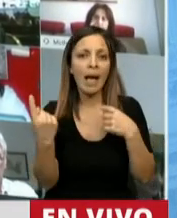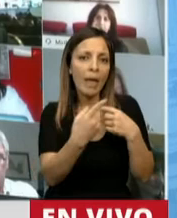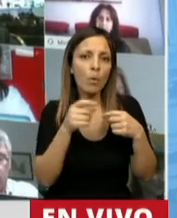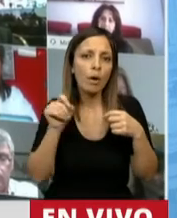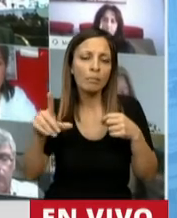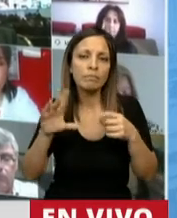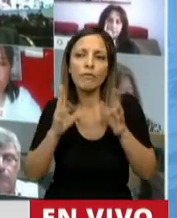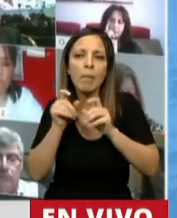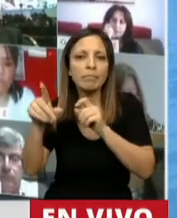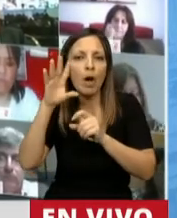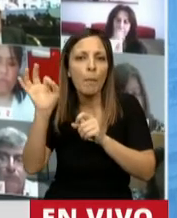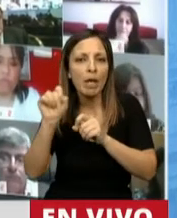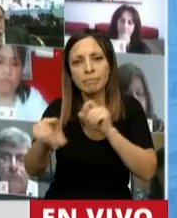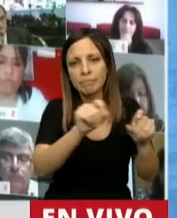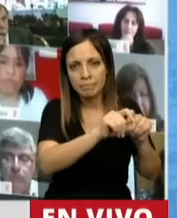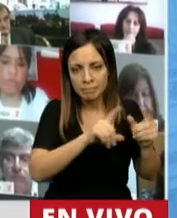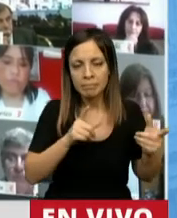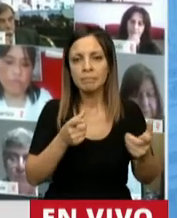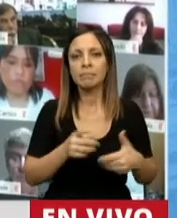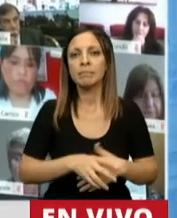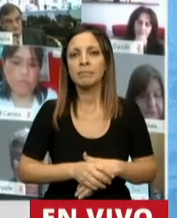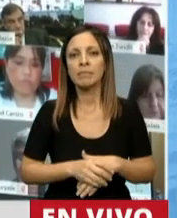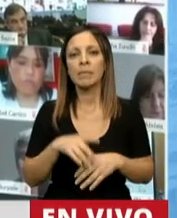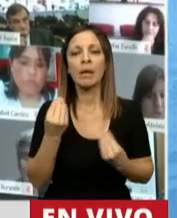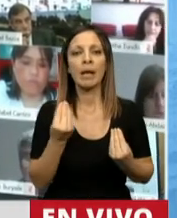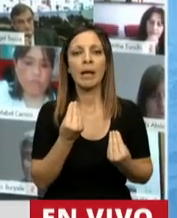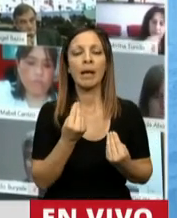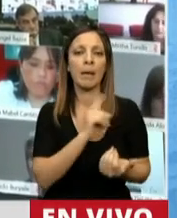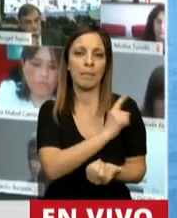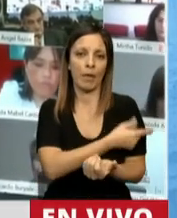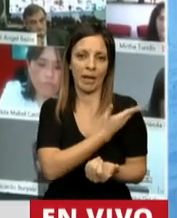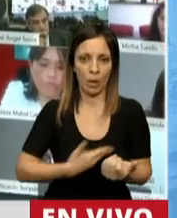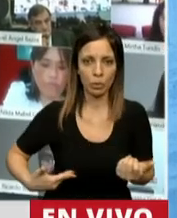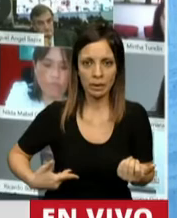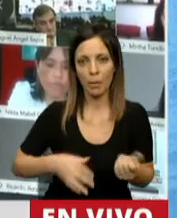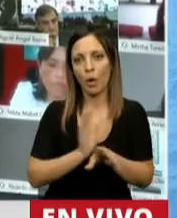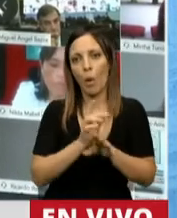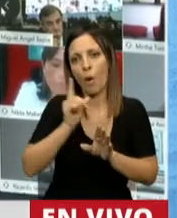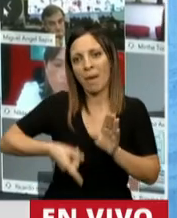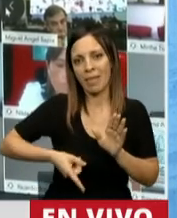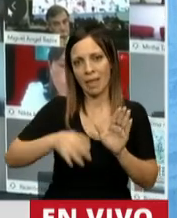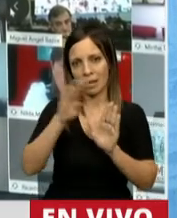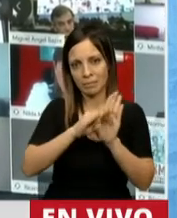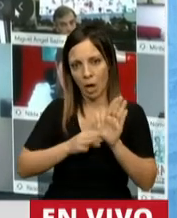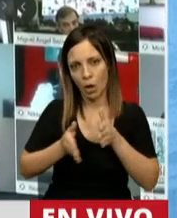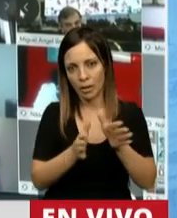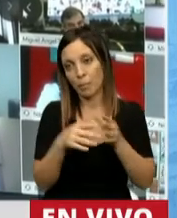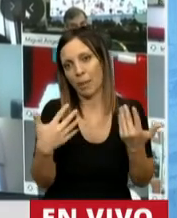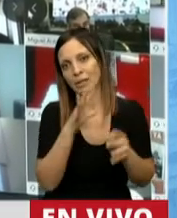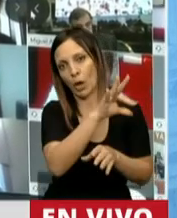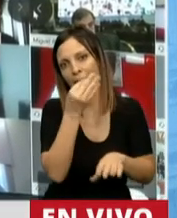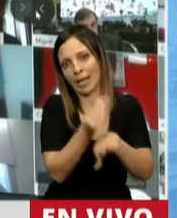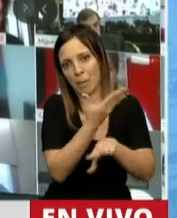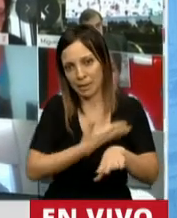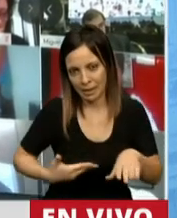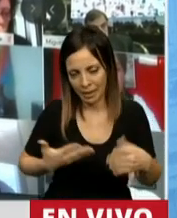uno con la madurez correspondiente para este tema. El presidente y el ejecutivo, obviamente marcando los ejes, porque para eso fue votado por la mayoría de los argentinos,